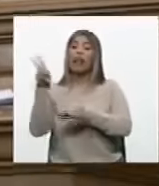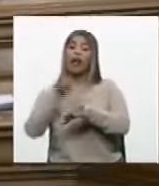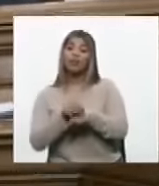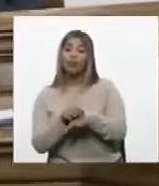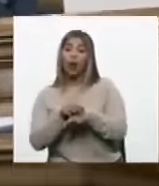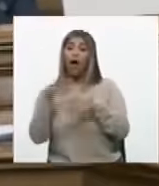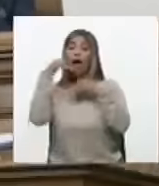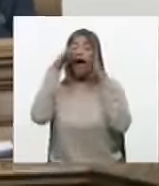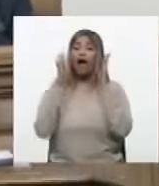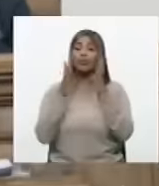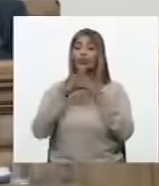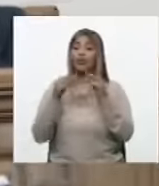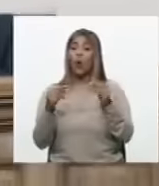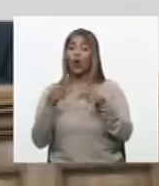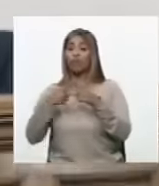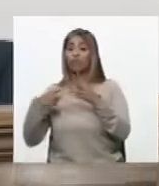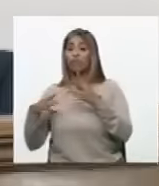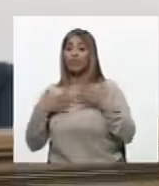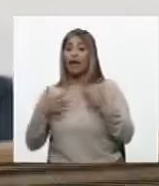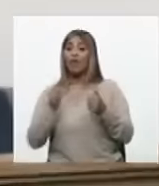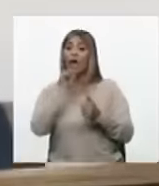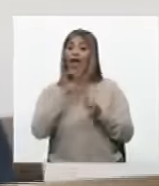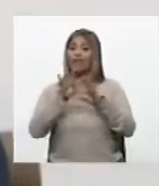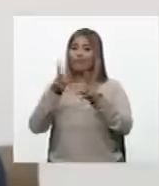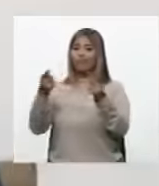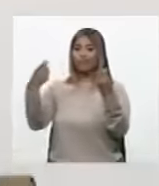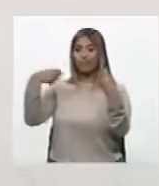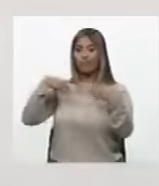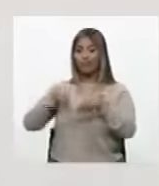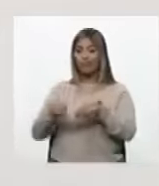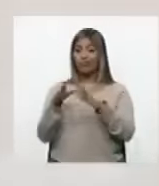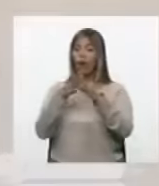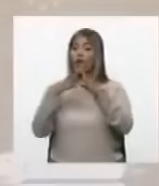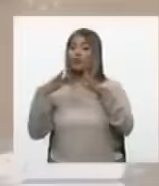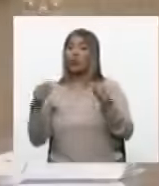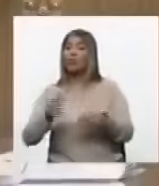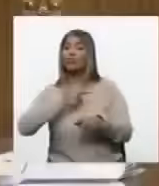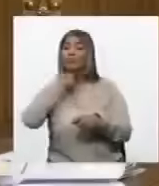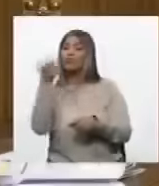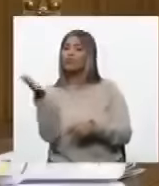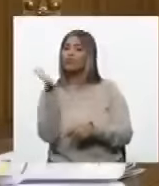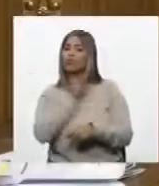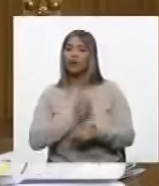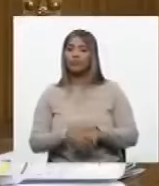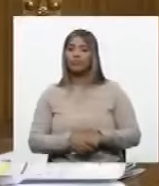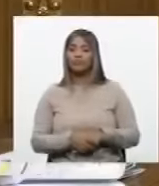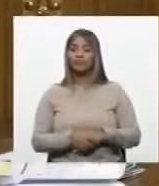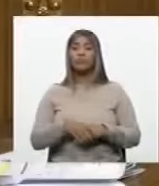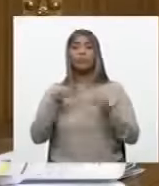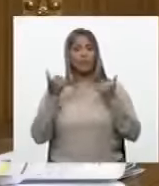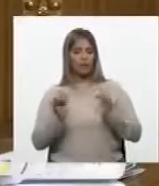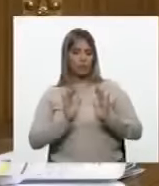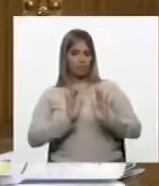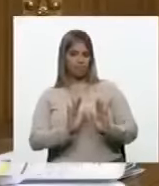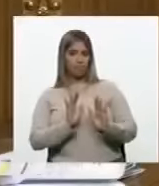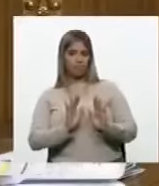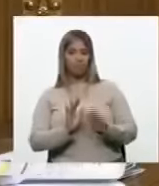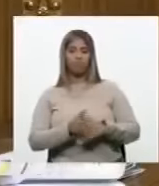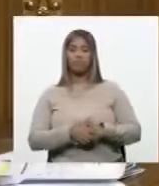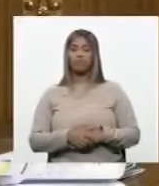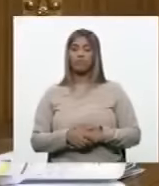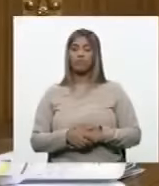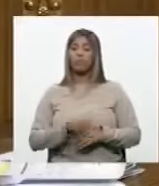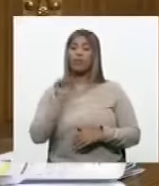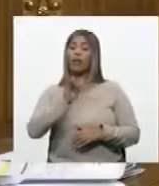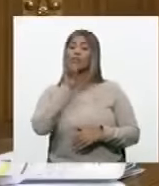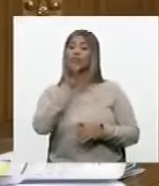de atender los casos de salud, y se los están robando todos estos sinvergüenza. Ahora bien,